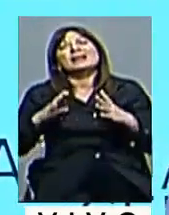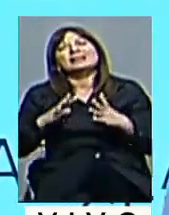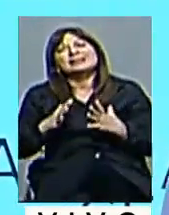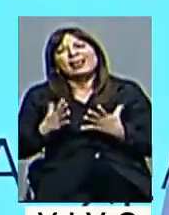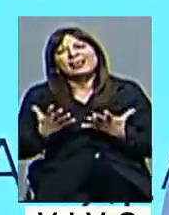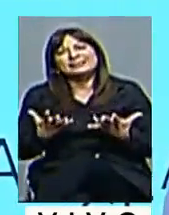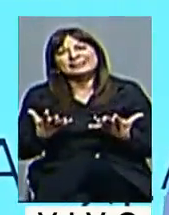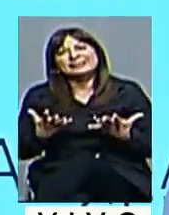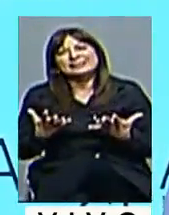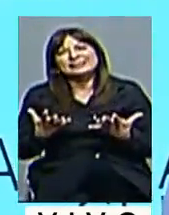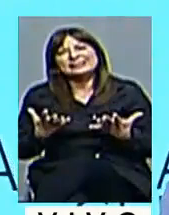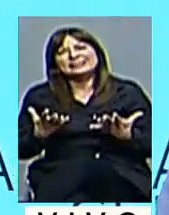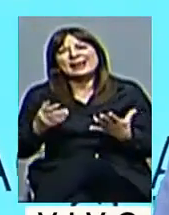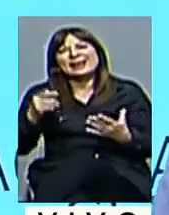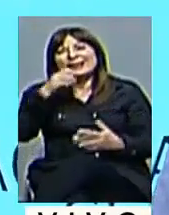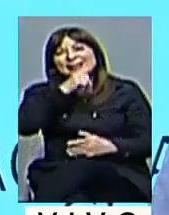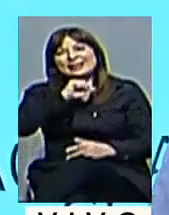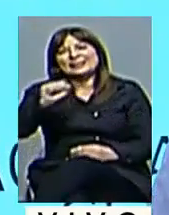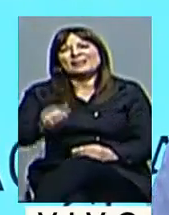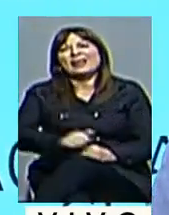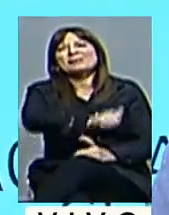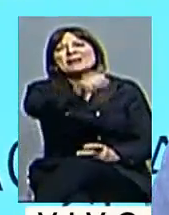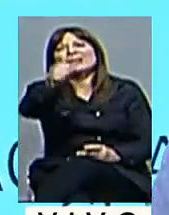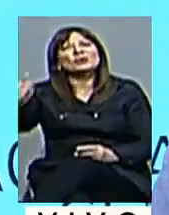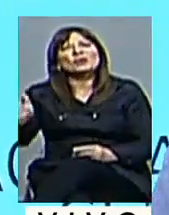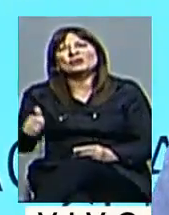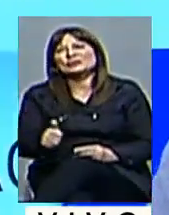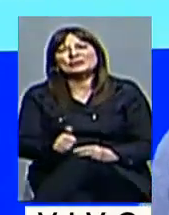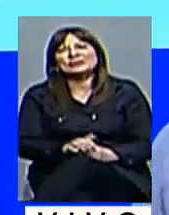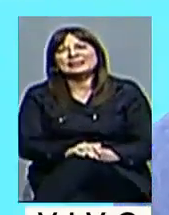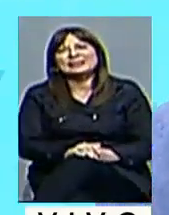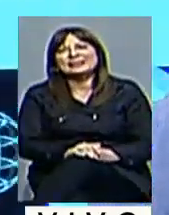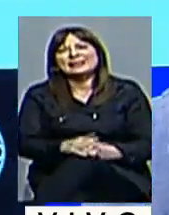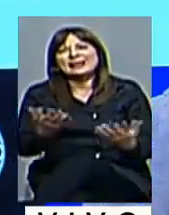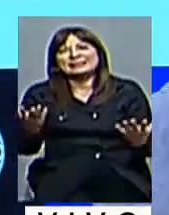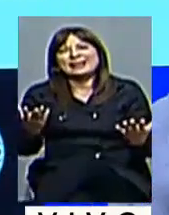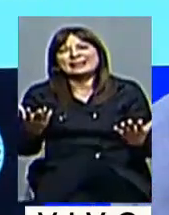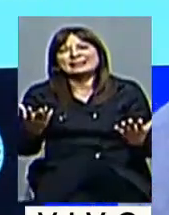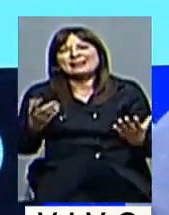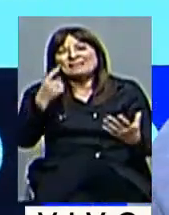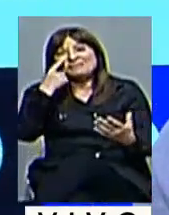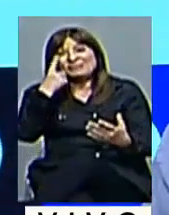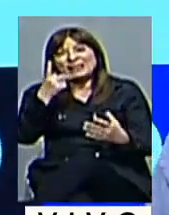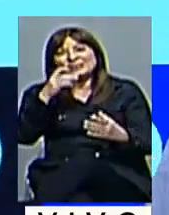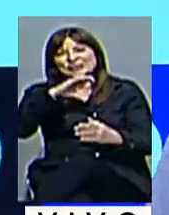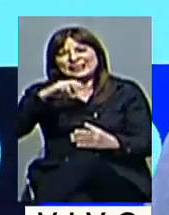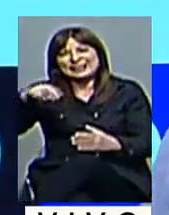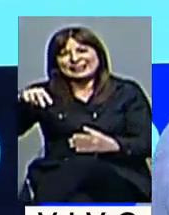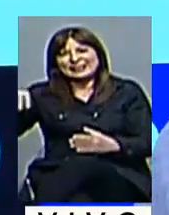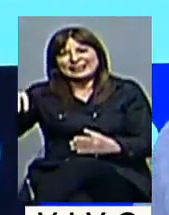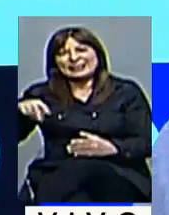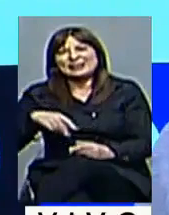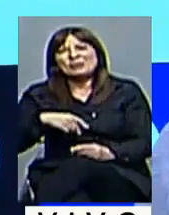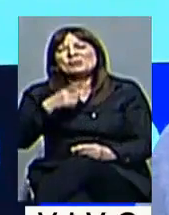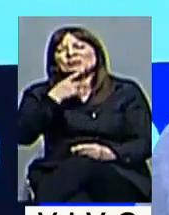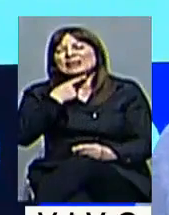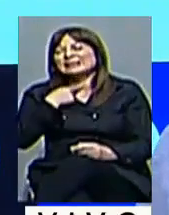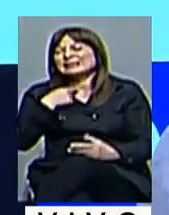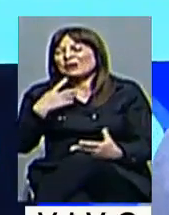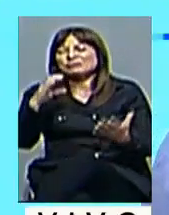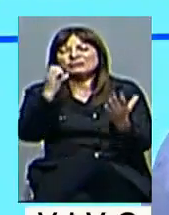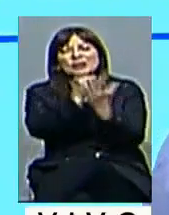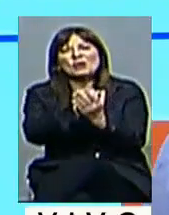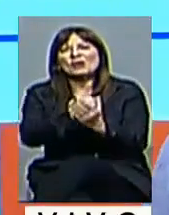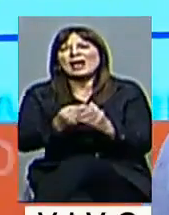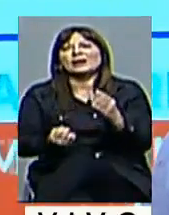Felicidades para en esta Navidad para todos los que están en la sintonía de este programa. Un deseo mucho éxito para